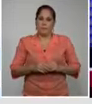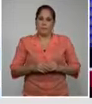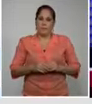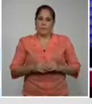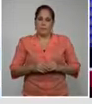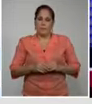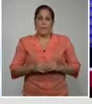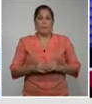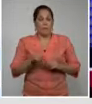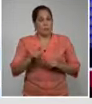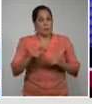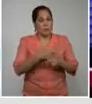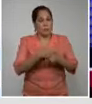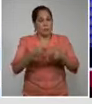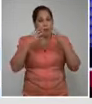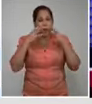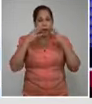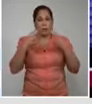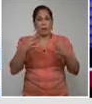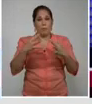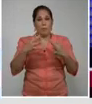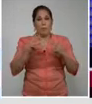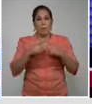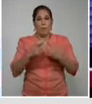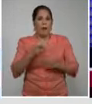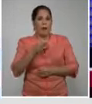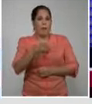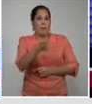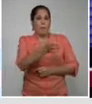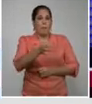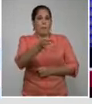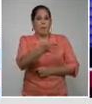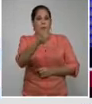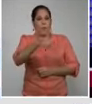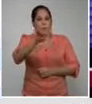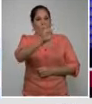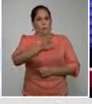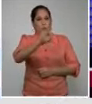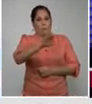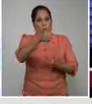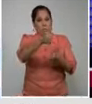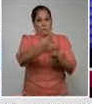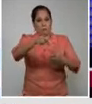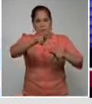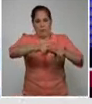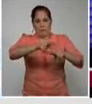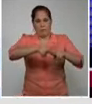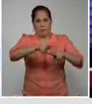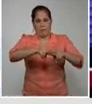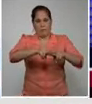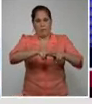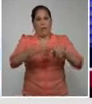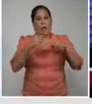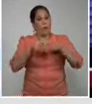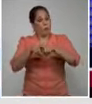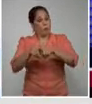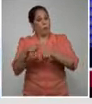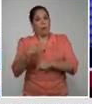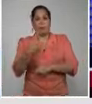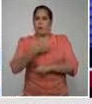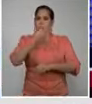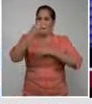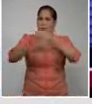un acontecimiento que estuvimos siguiendo en el municipio de 10 de octubre, en la capital del país. Nos acompaña para hablar